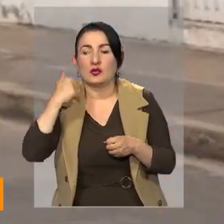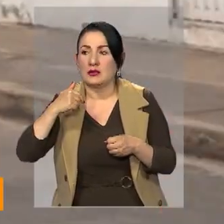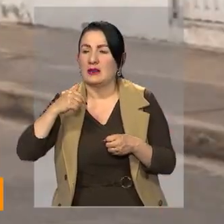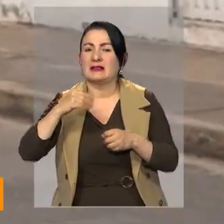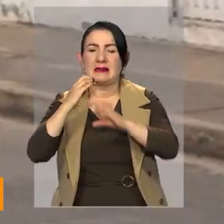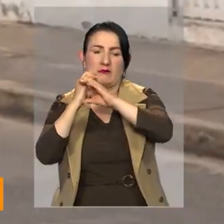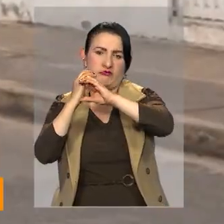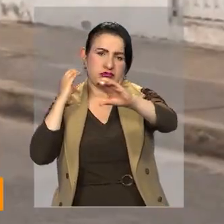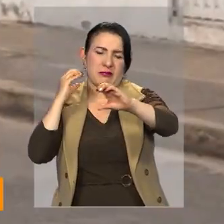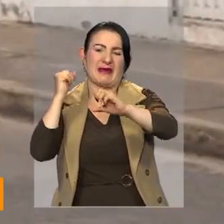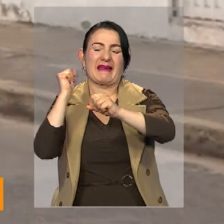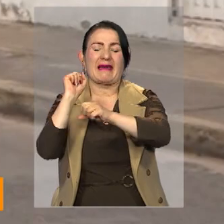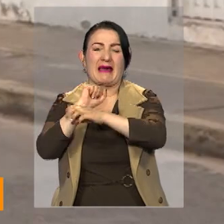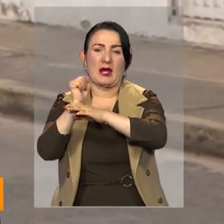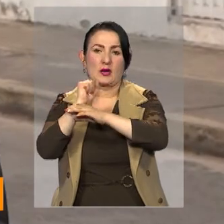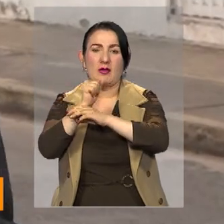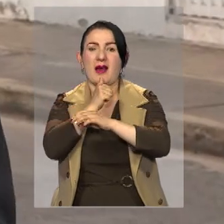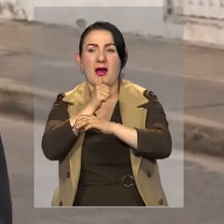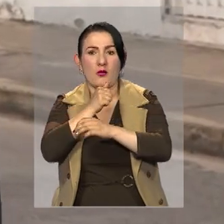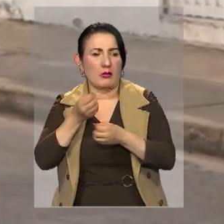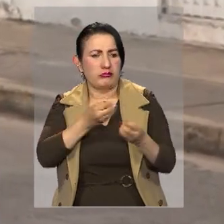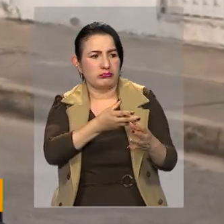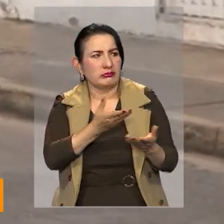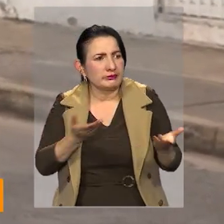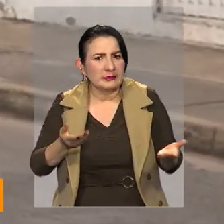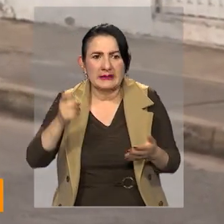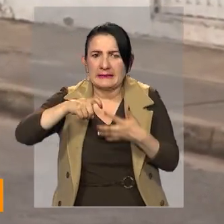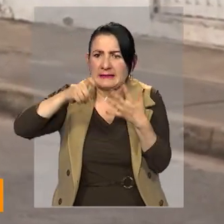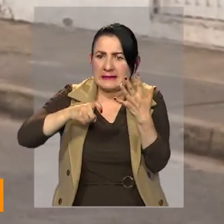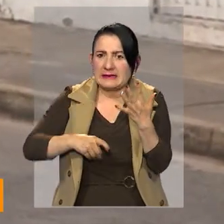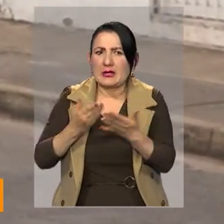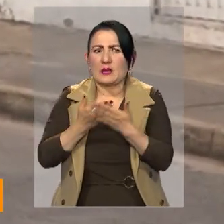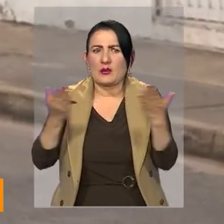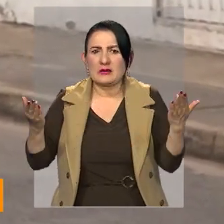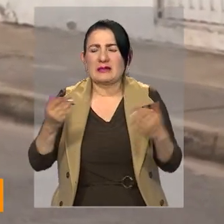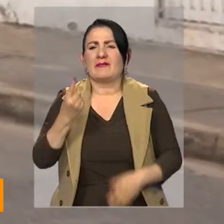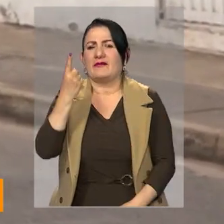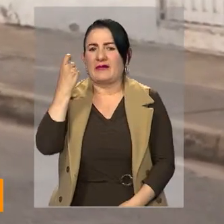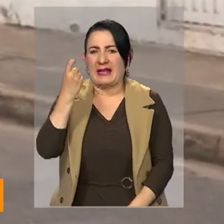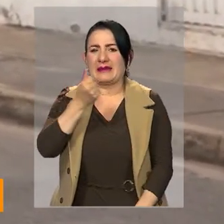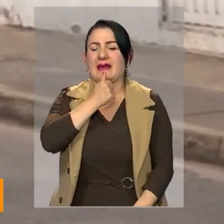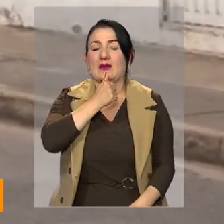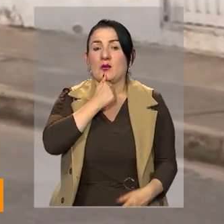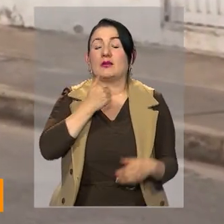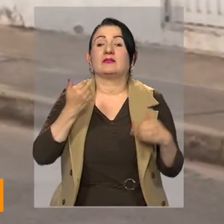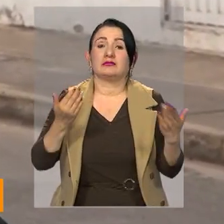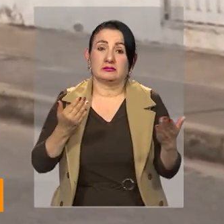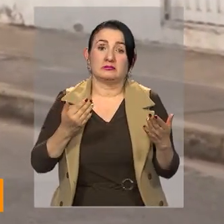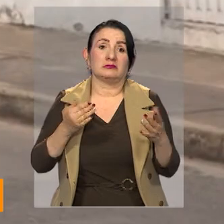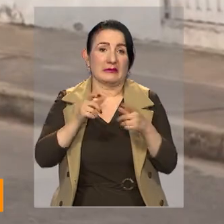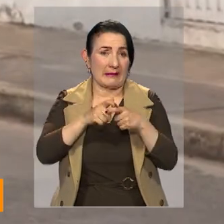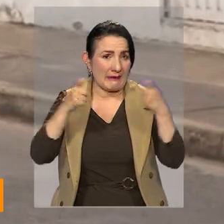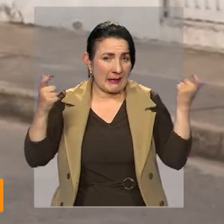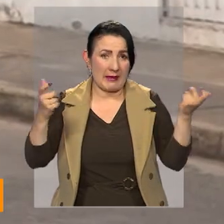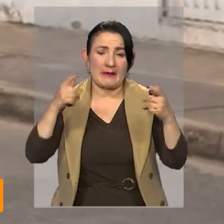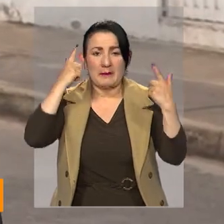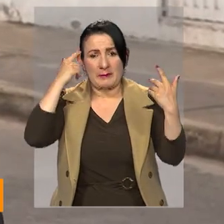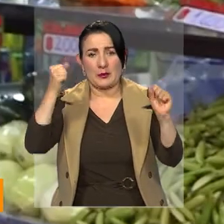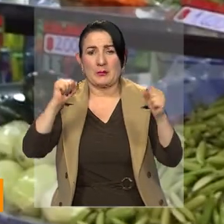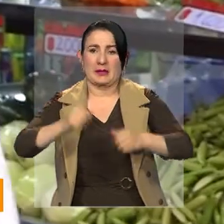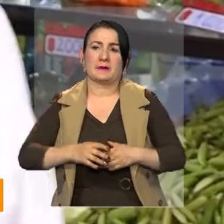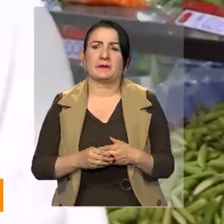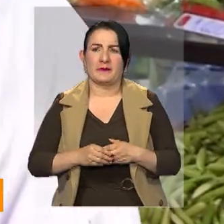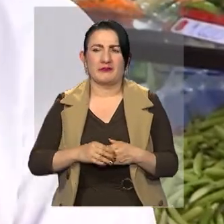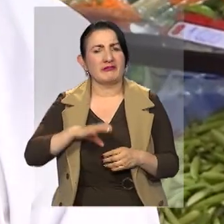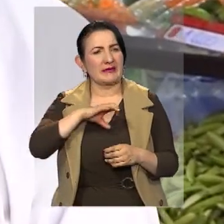tanque para abastecimiento de agua. Las necesidades que se están pasando por la falta de este líquido son bastante preocupantes.